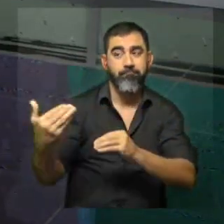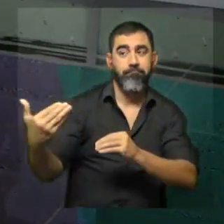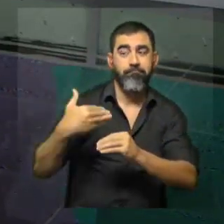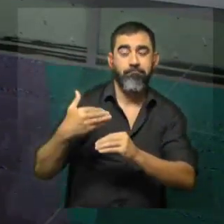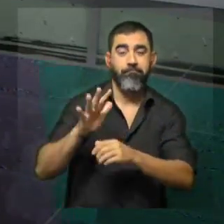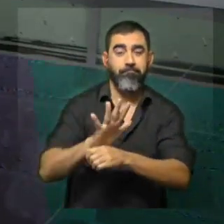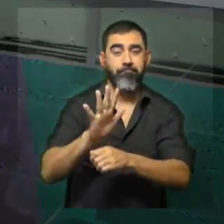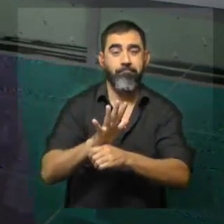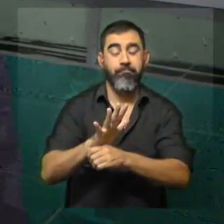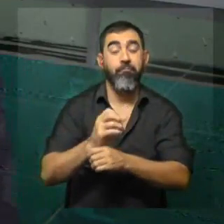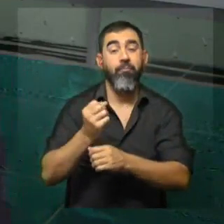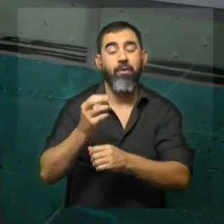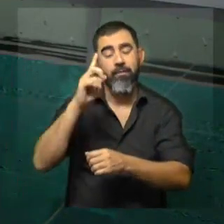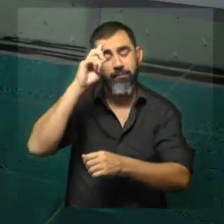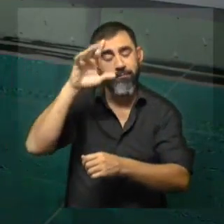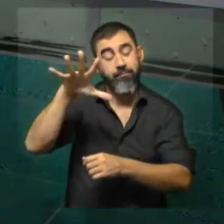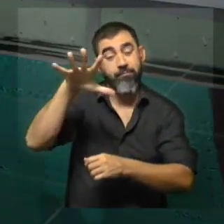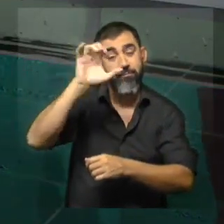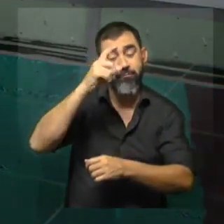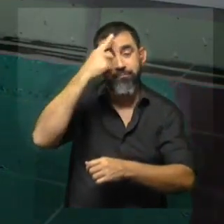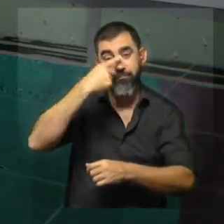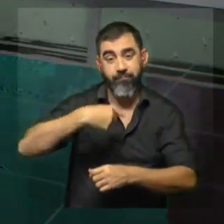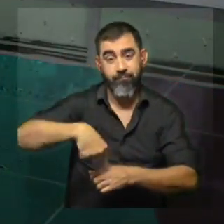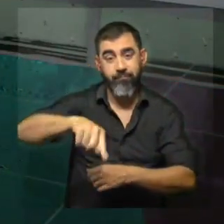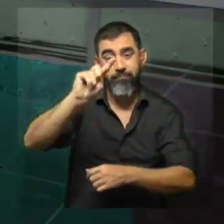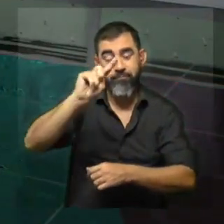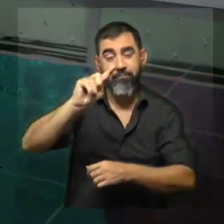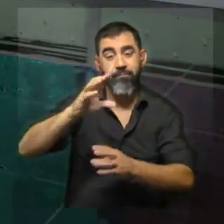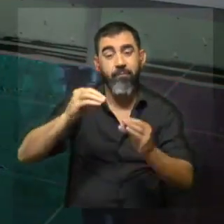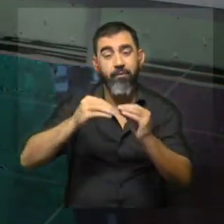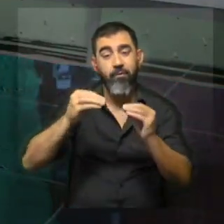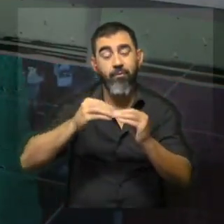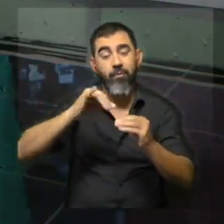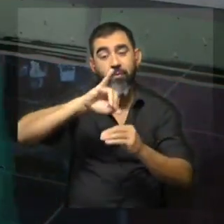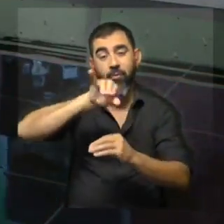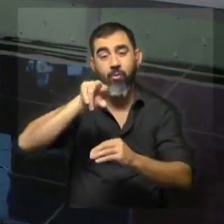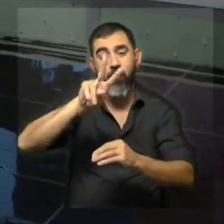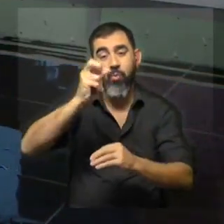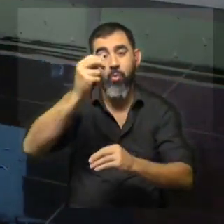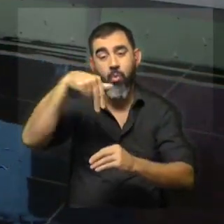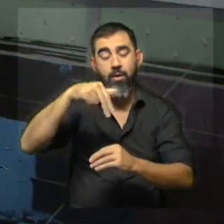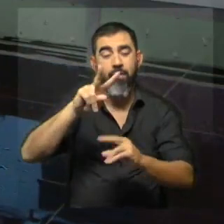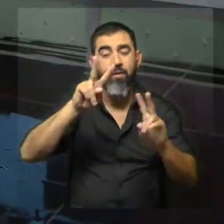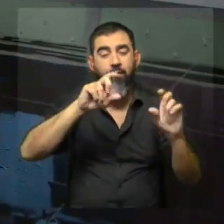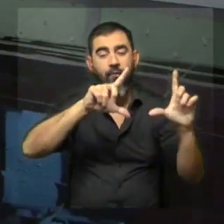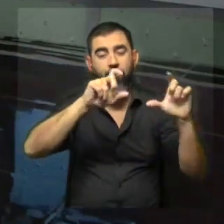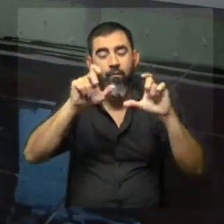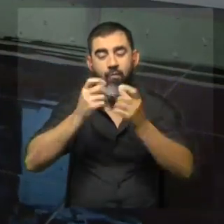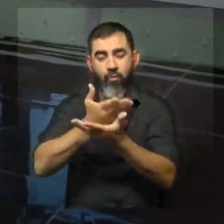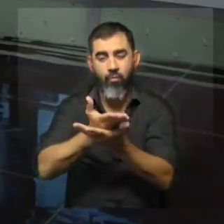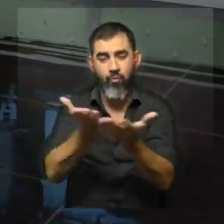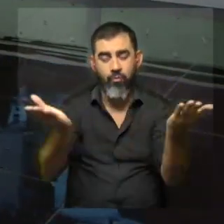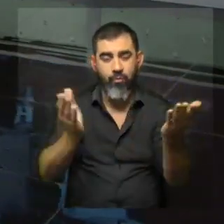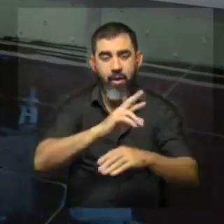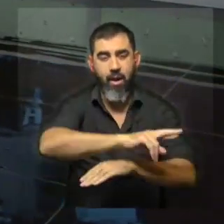interpelada efectivamente. Ajá. Porque un recuerdo estaba nuestro amigo Juan Pablo Rodríguez en la fotogalería de Trouville, sí señor, ¿no? Nos mostró allí